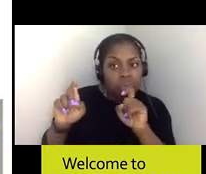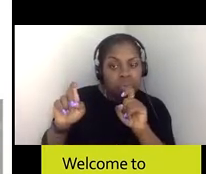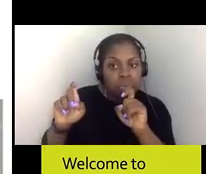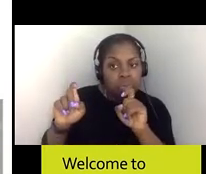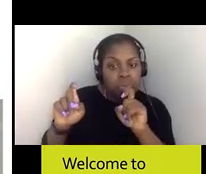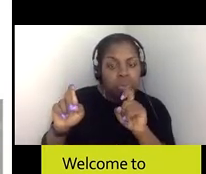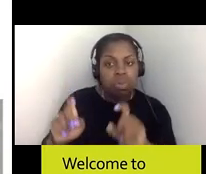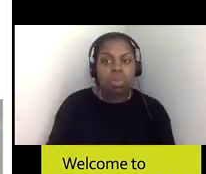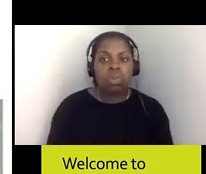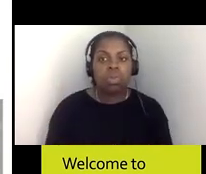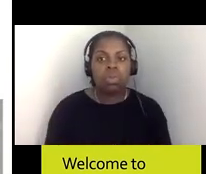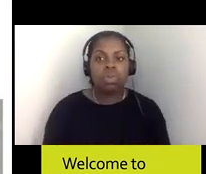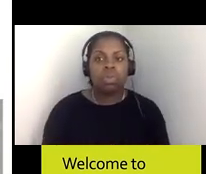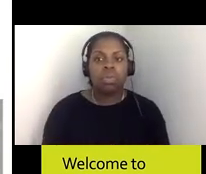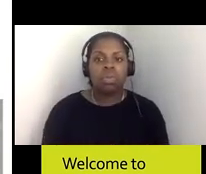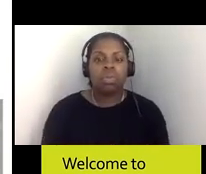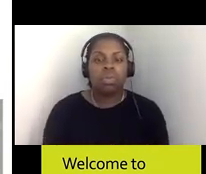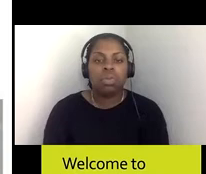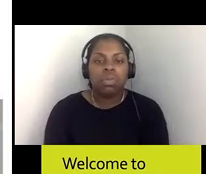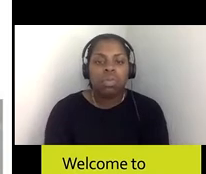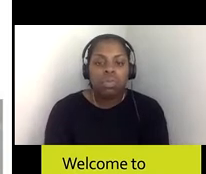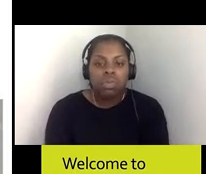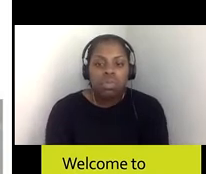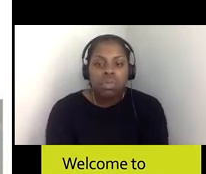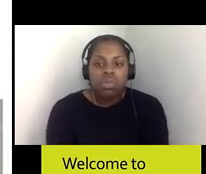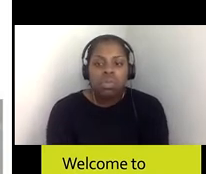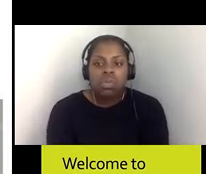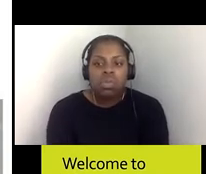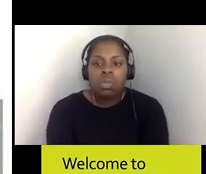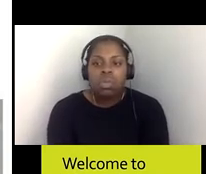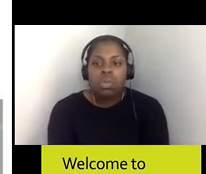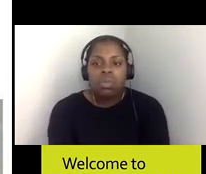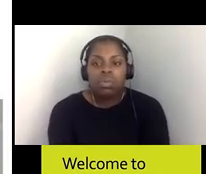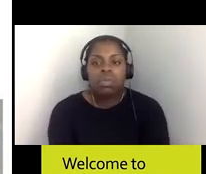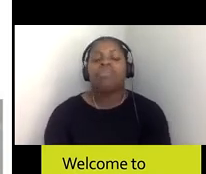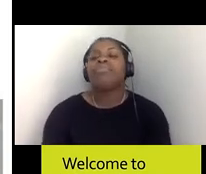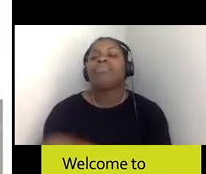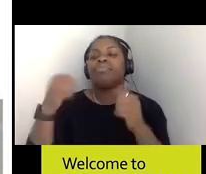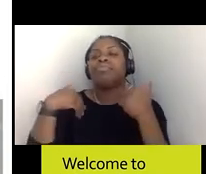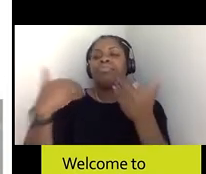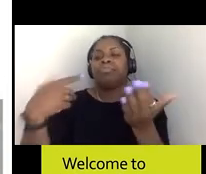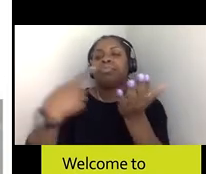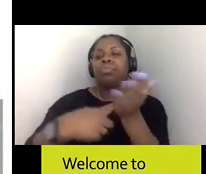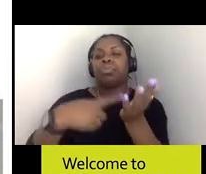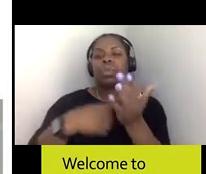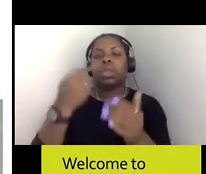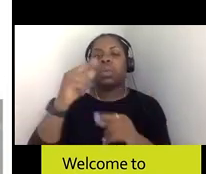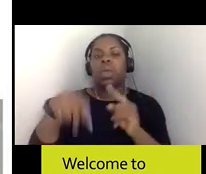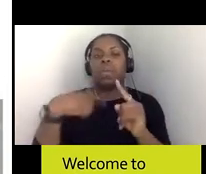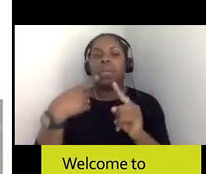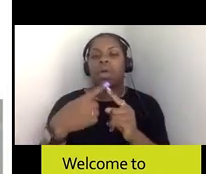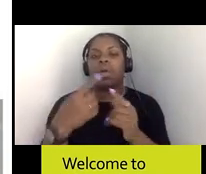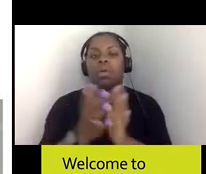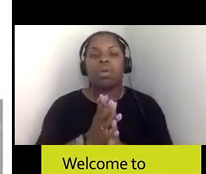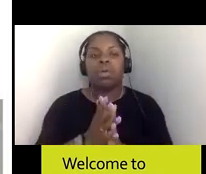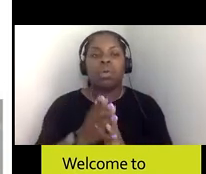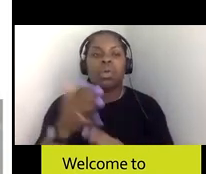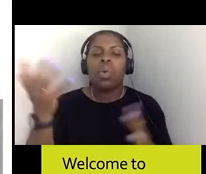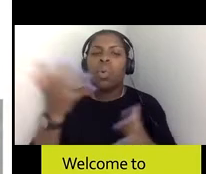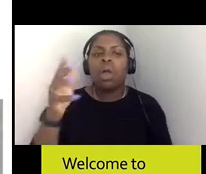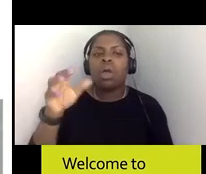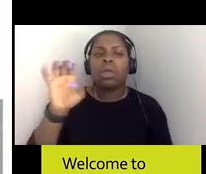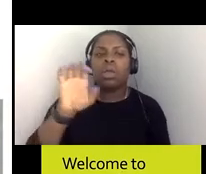Muy bien, podemos empezar. So I'm going to talk a little bit about. Voy a hablar un